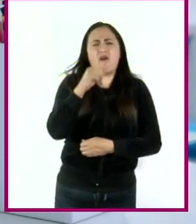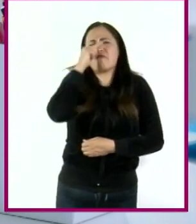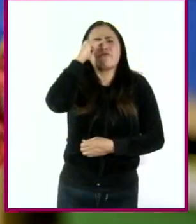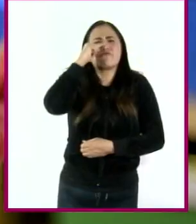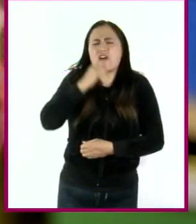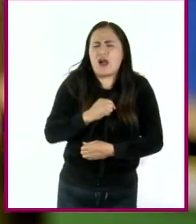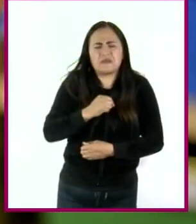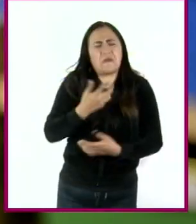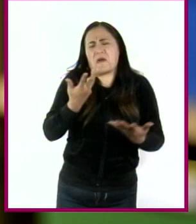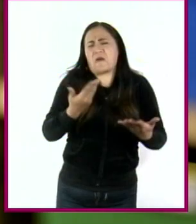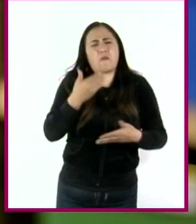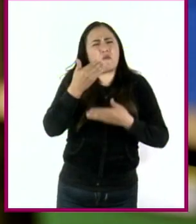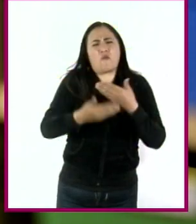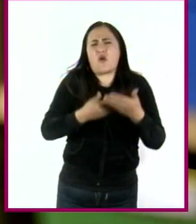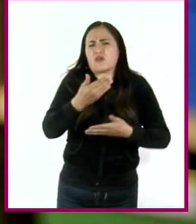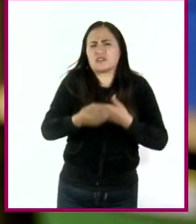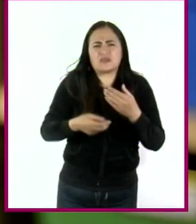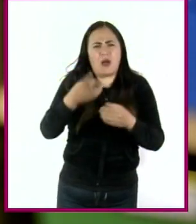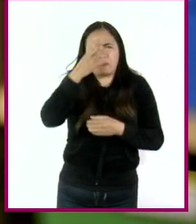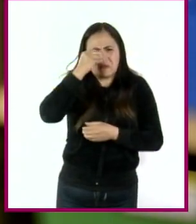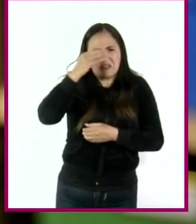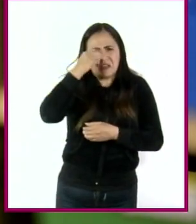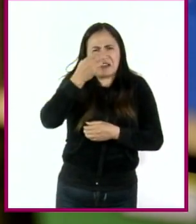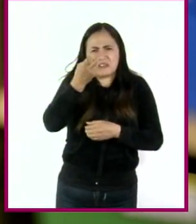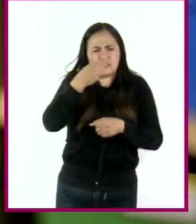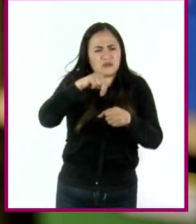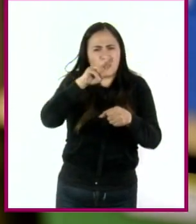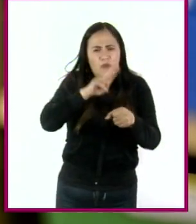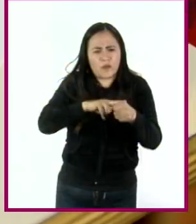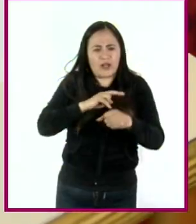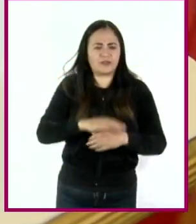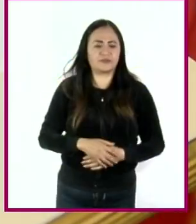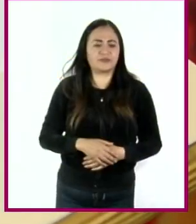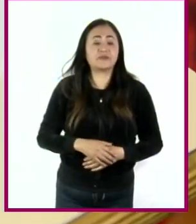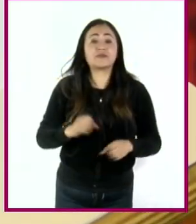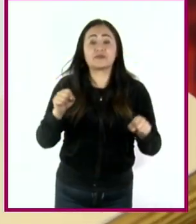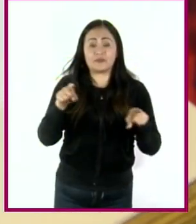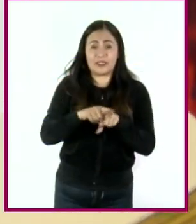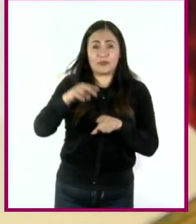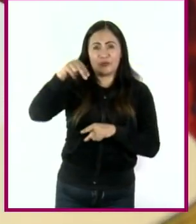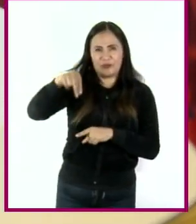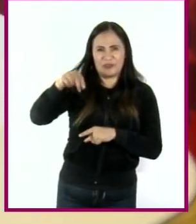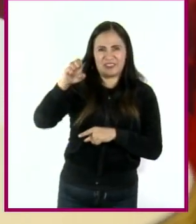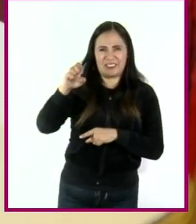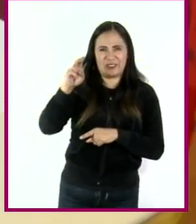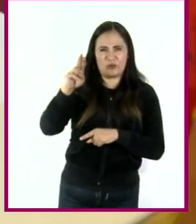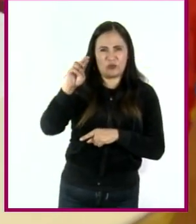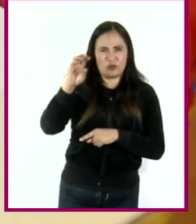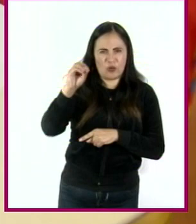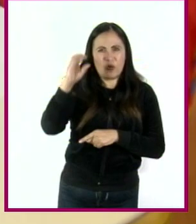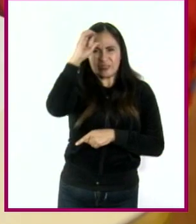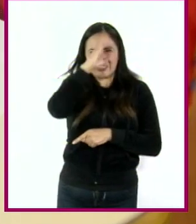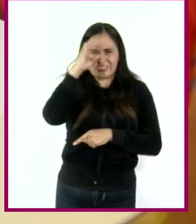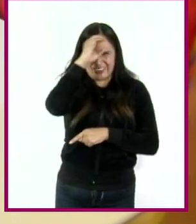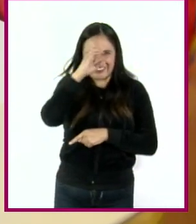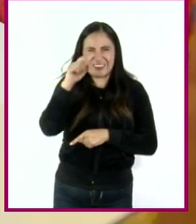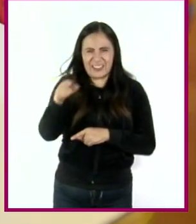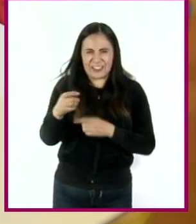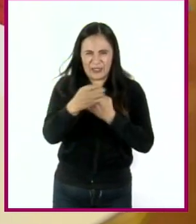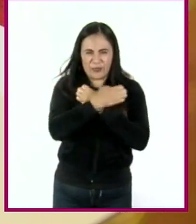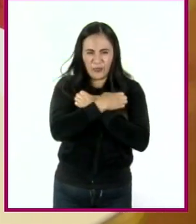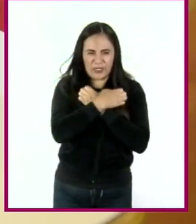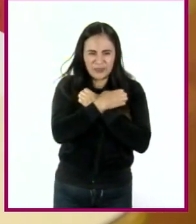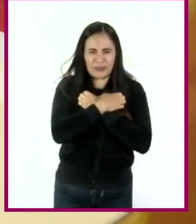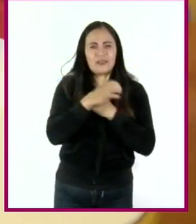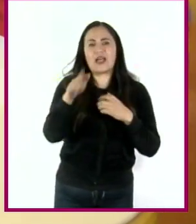parte del proceso de aprender. Otra mejora que proporciona la neurociencia en la educación es que los profesores hacen uso de